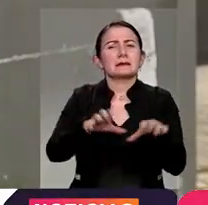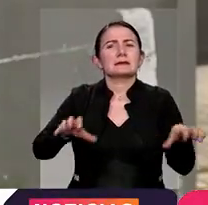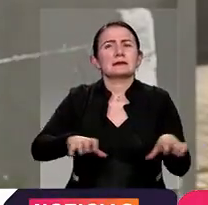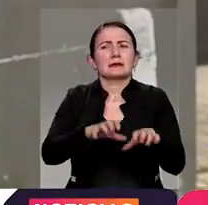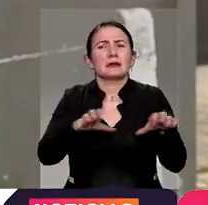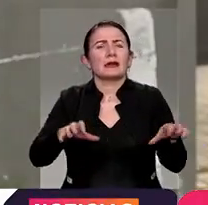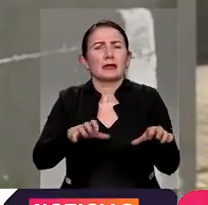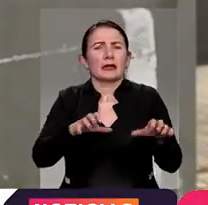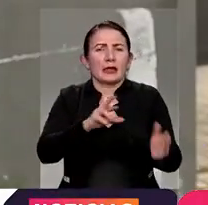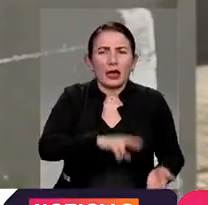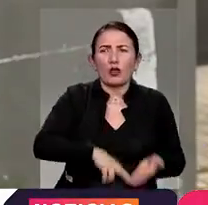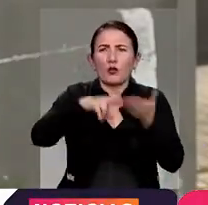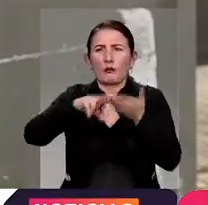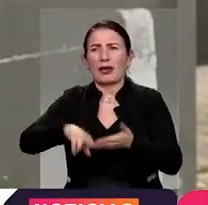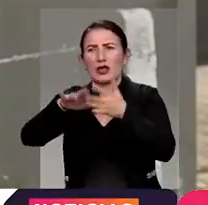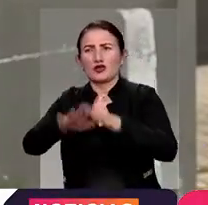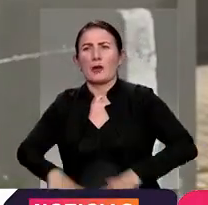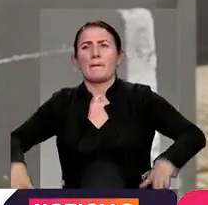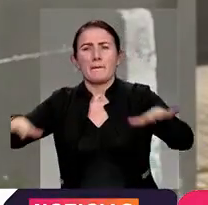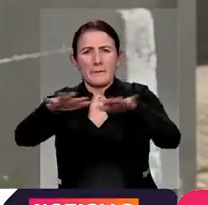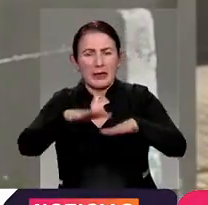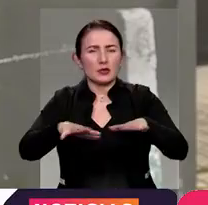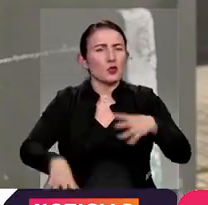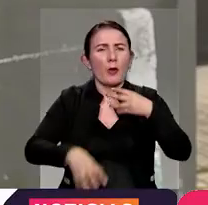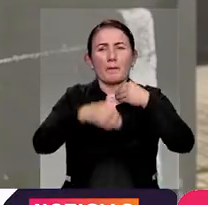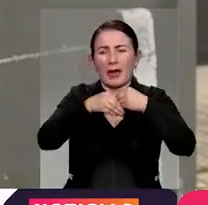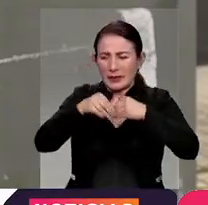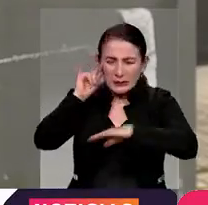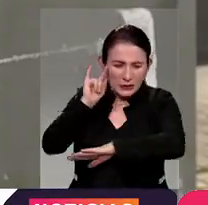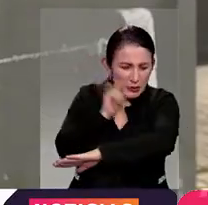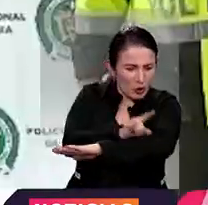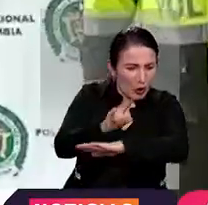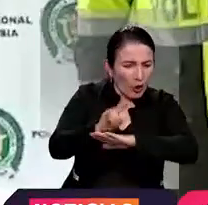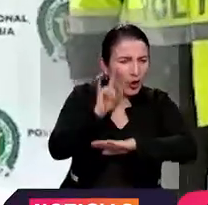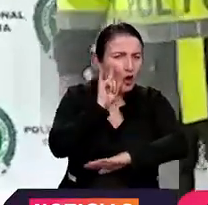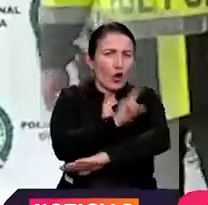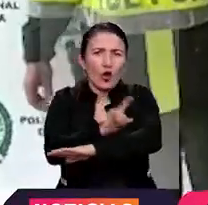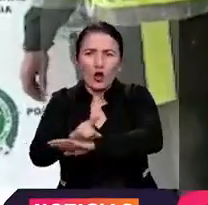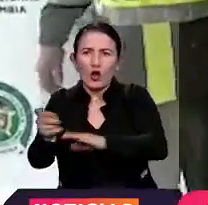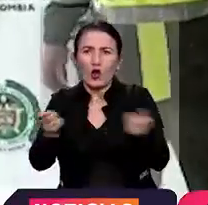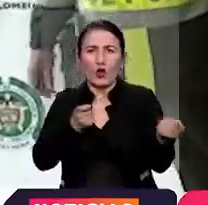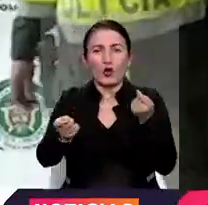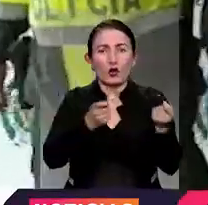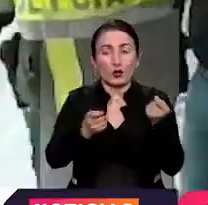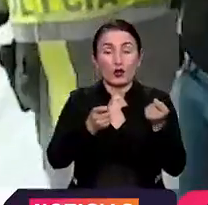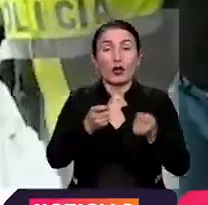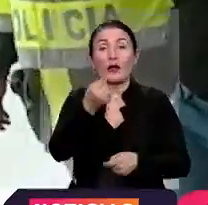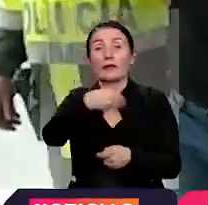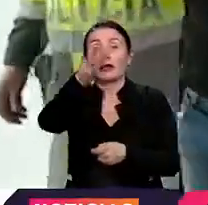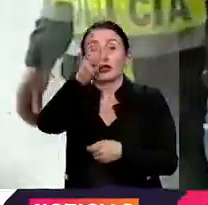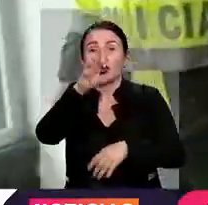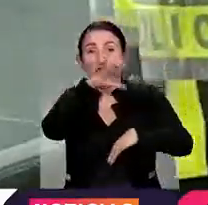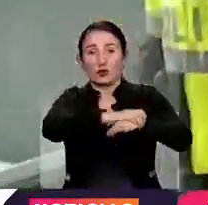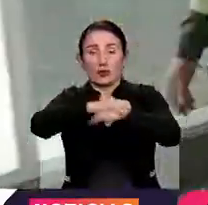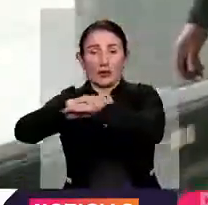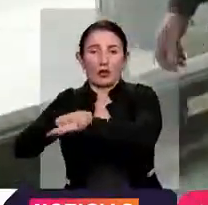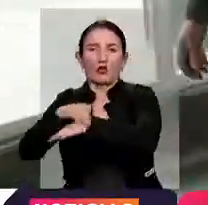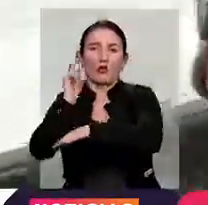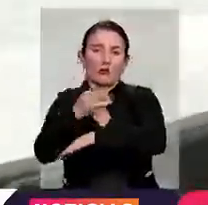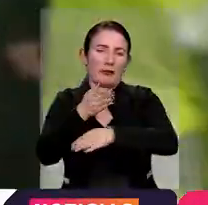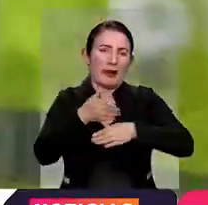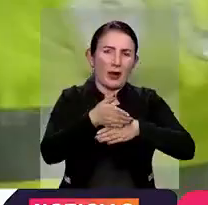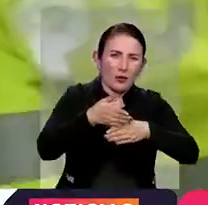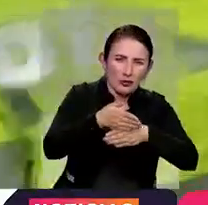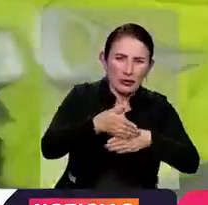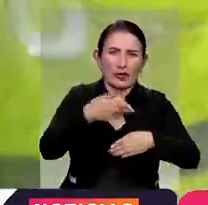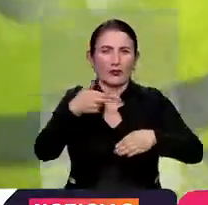de recuperación de espacio público por un lado, pero también inspección, vigilancia y control. Además, hubo 18 capturas por porte ilegal de armas,